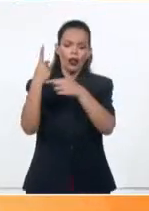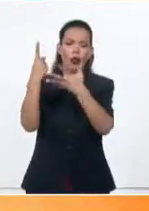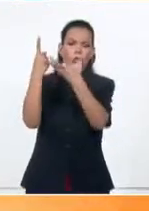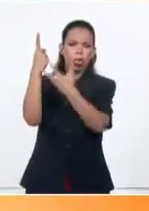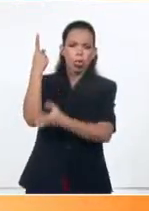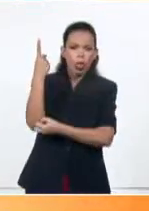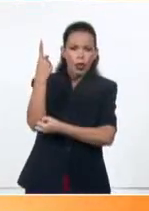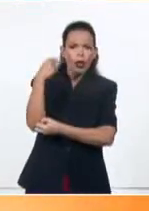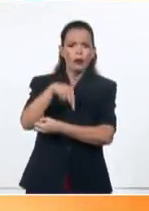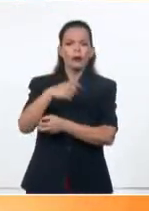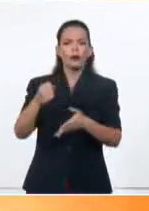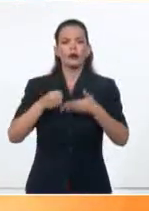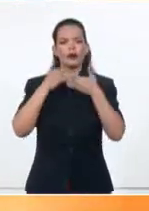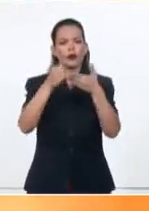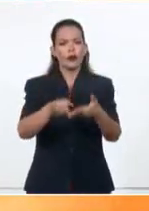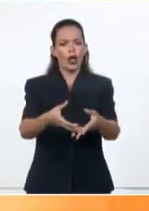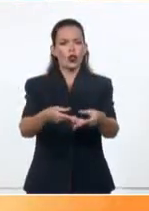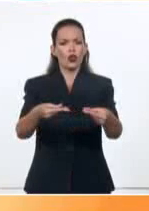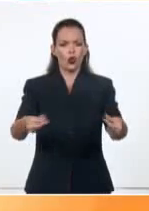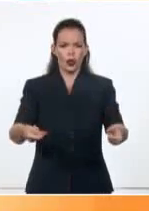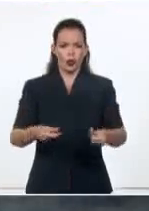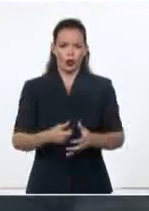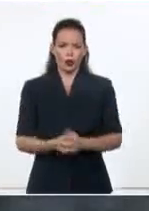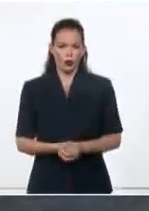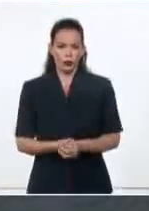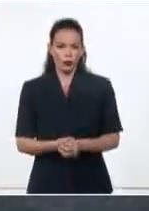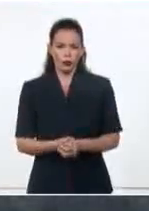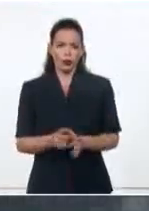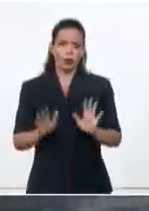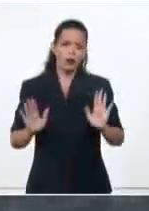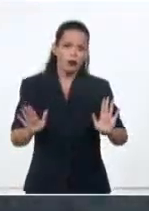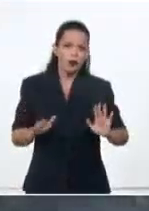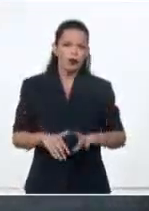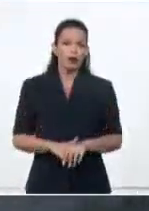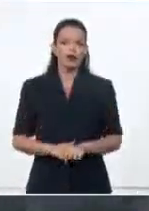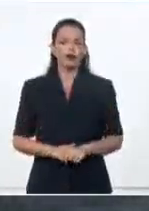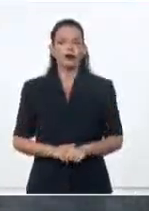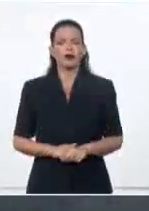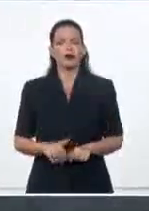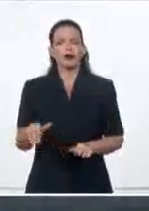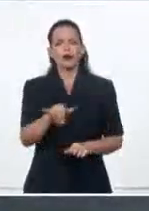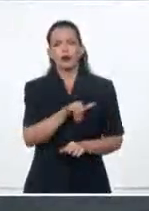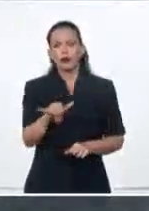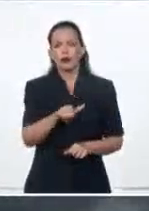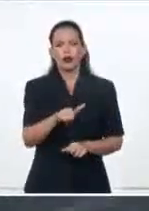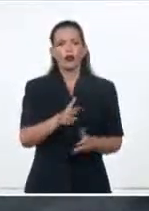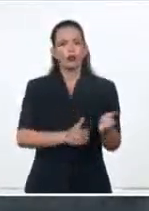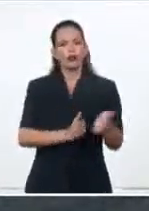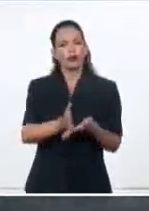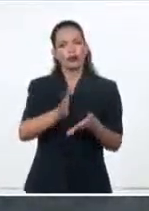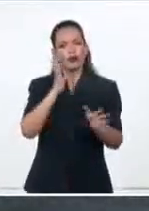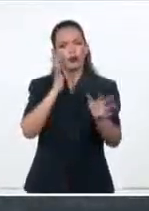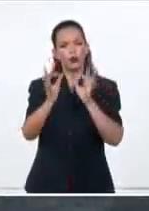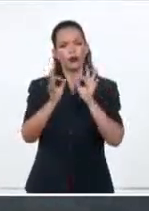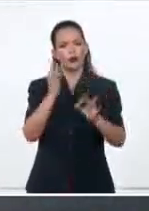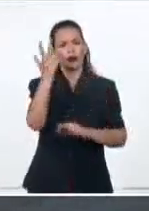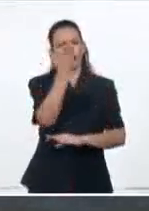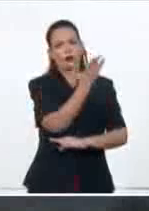estarán dirigidos hacia la recuperación de las áreas afectadas. Está el manejo de recursos de bosques y suelos para evitar, por